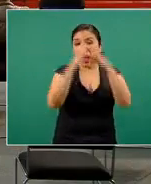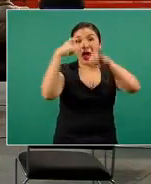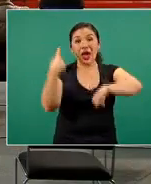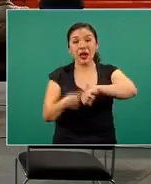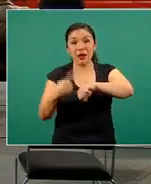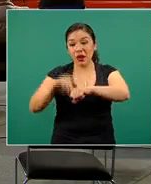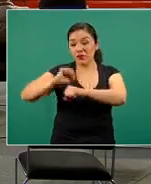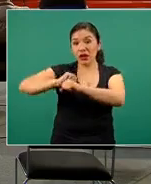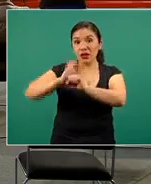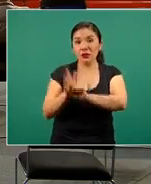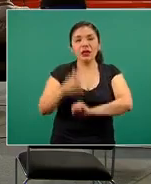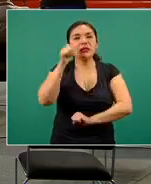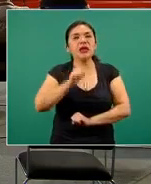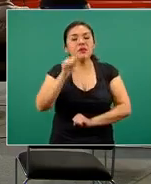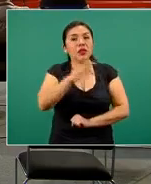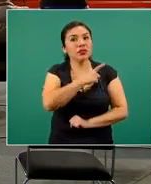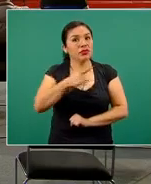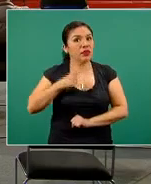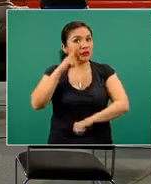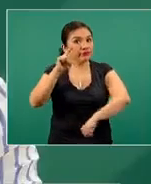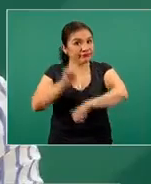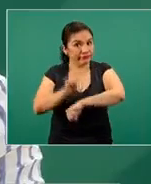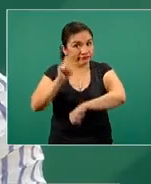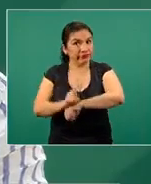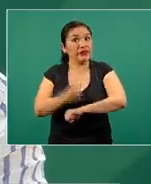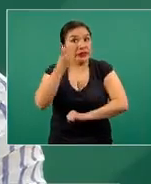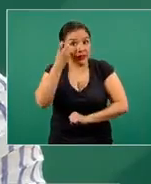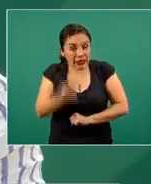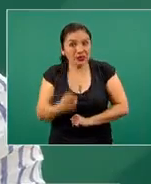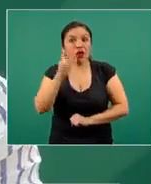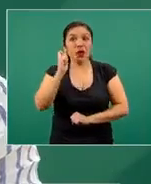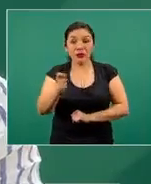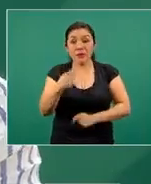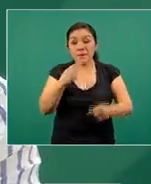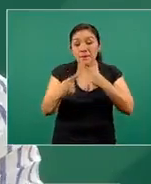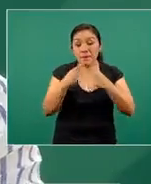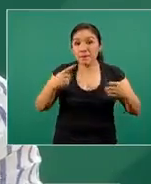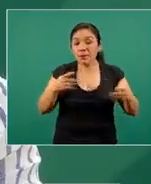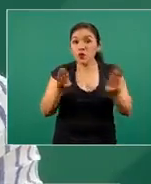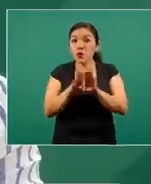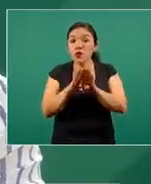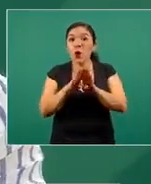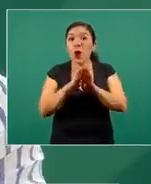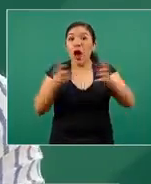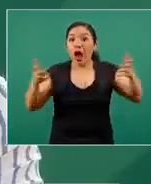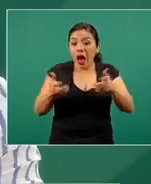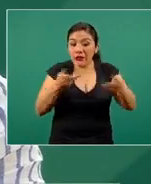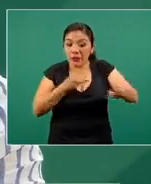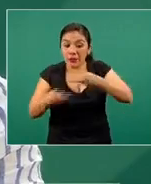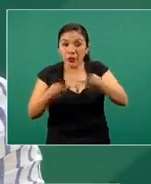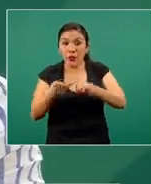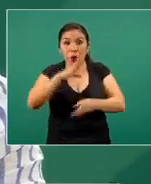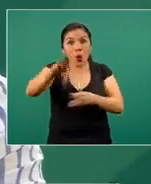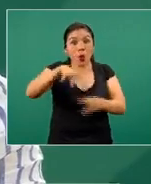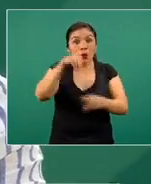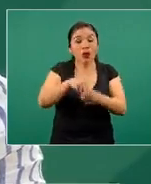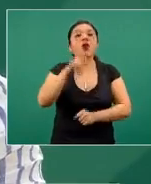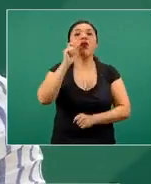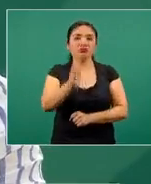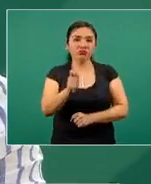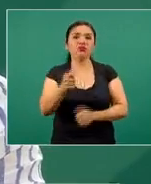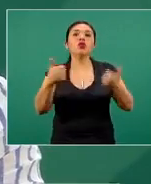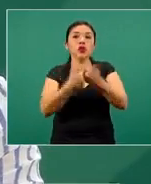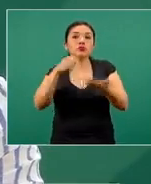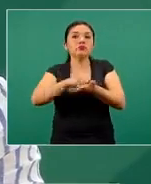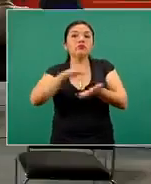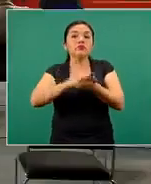COVID-19, siempre tenemos que tener presente que la estrategia, el marco referencial general, lo